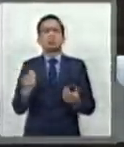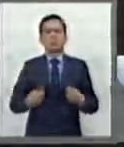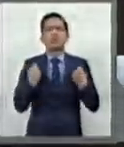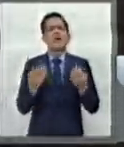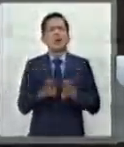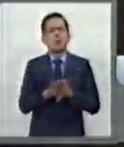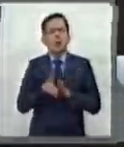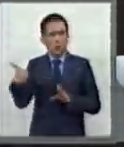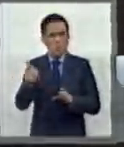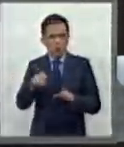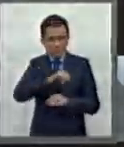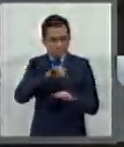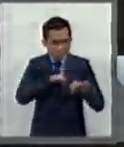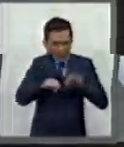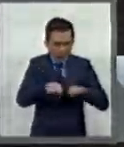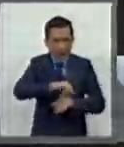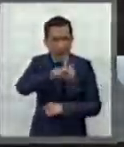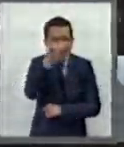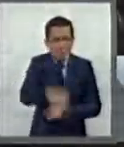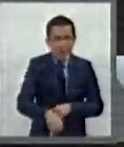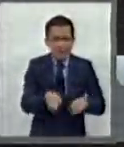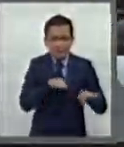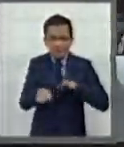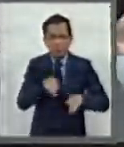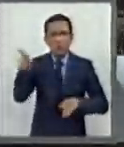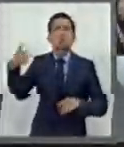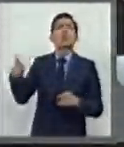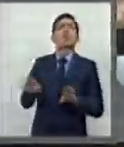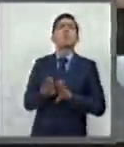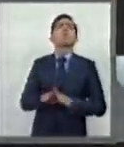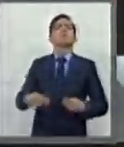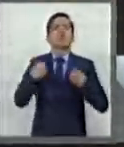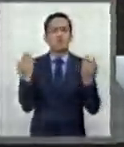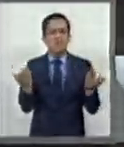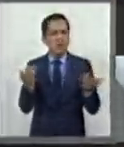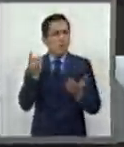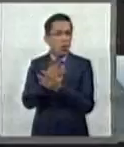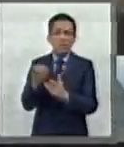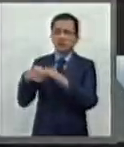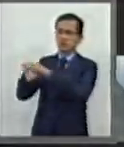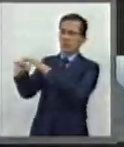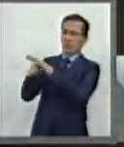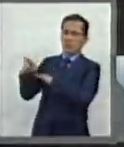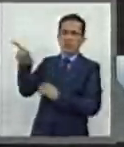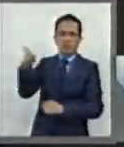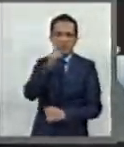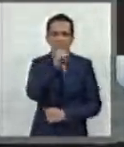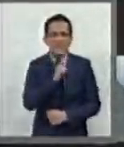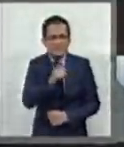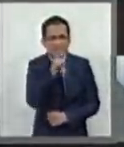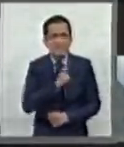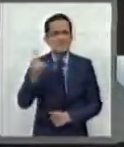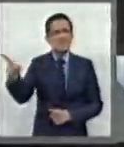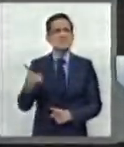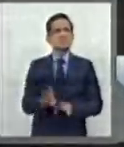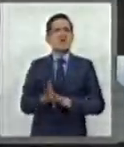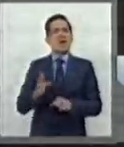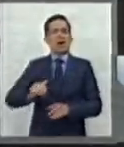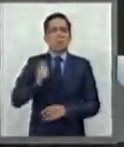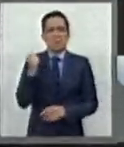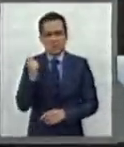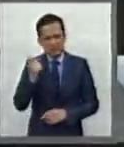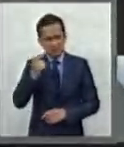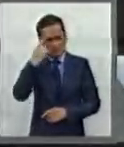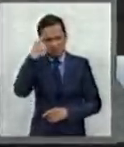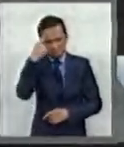trabajado en su vida? ¿De qué vive? Pues de sobornos, de mentiras, de